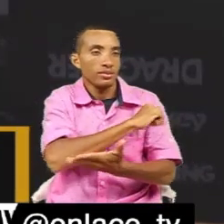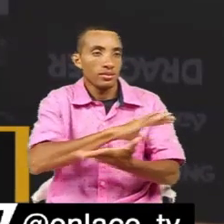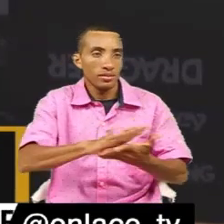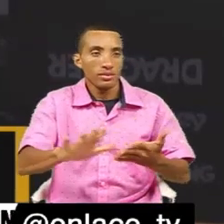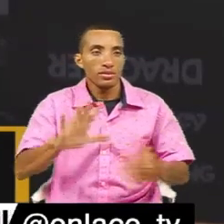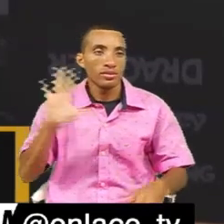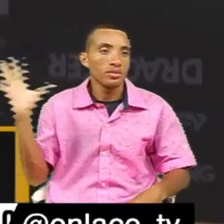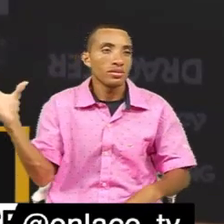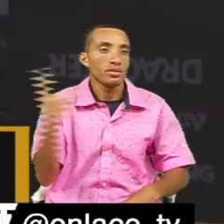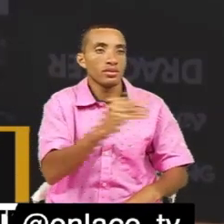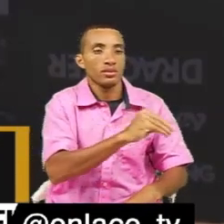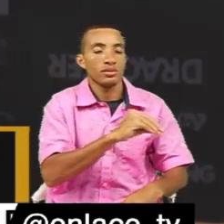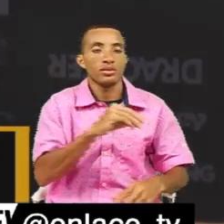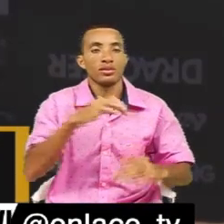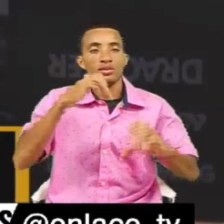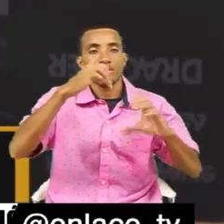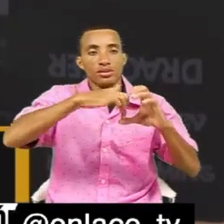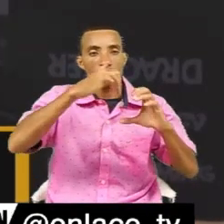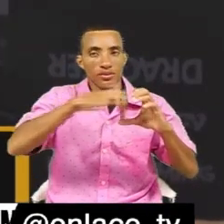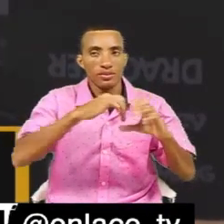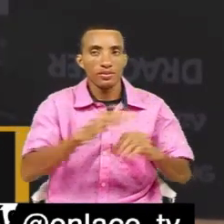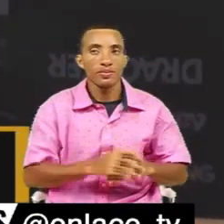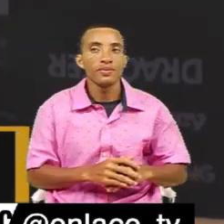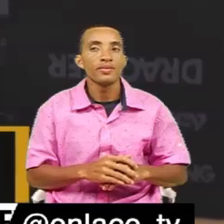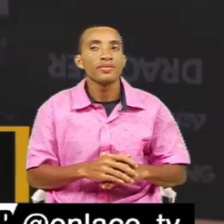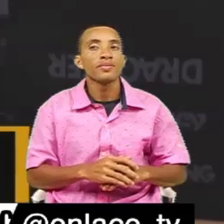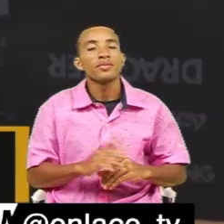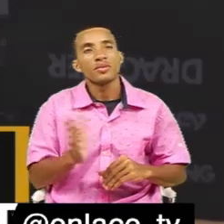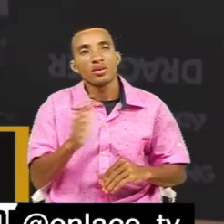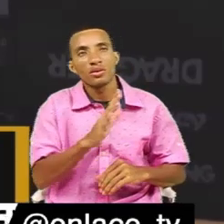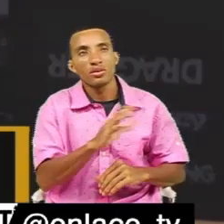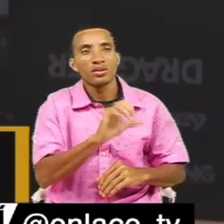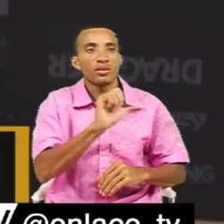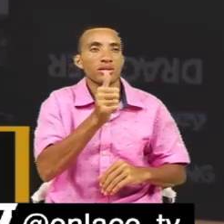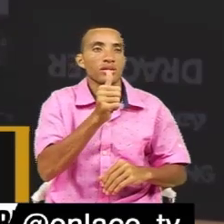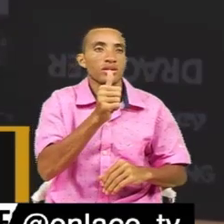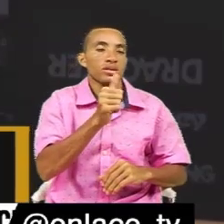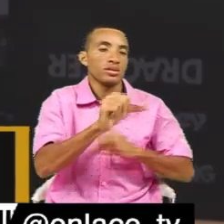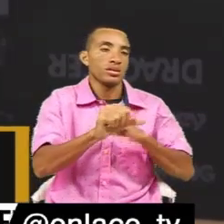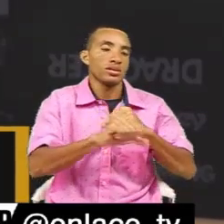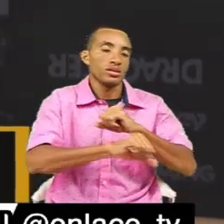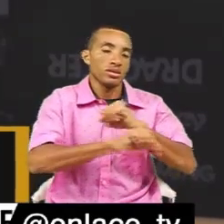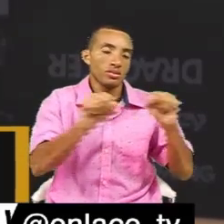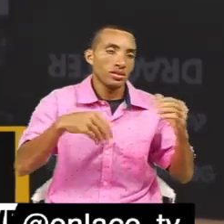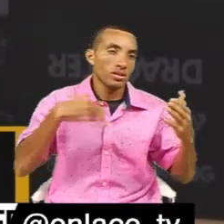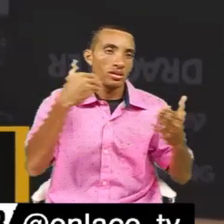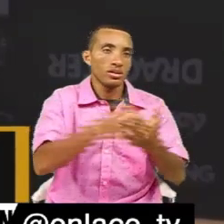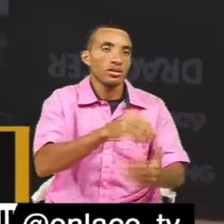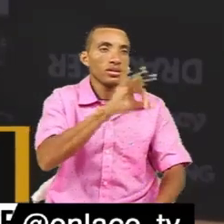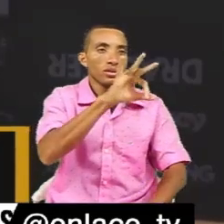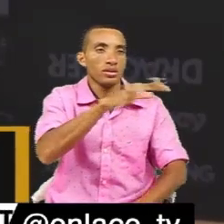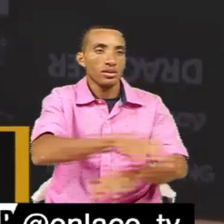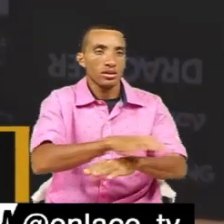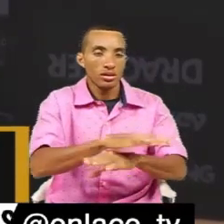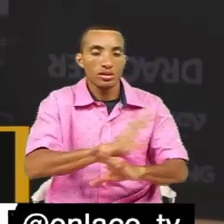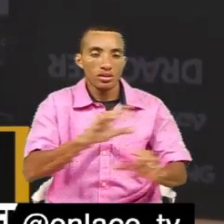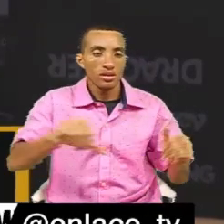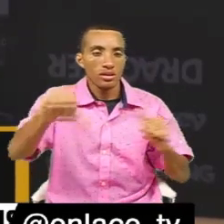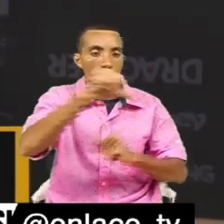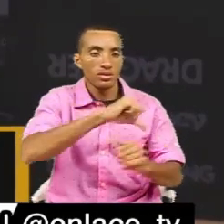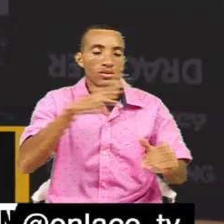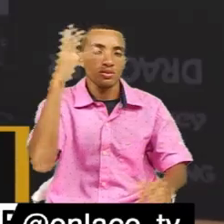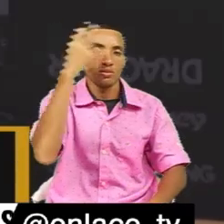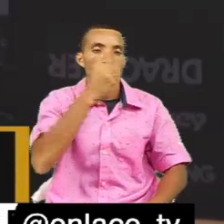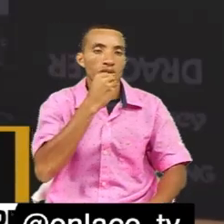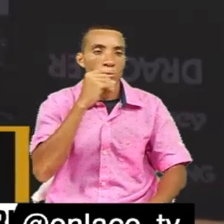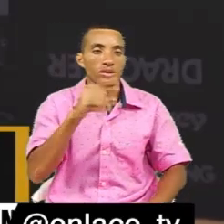la familia del CPC. Vamos a tener una jornada de 10 de la mañana a 3 de la tarde disfrutando las atracciones de este parque tan hermoso y tan